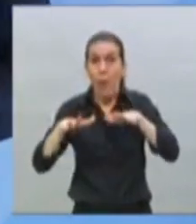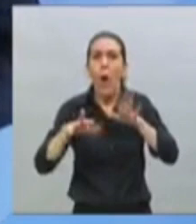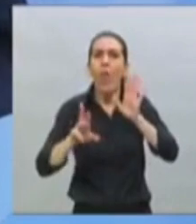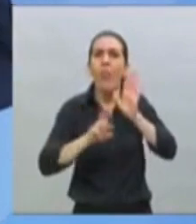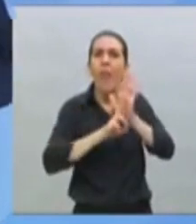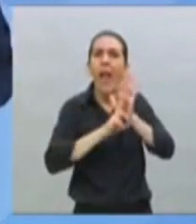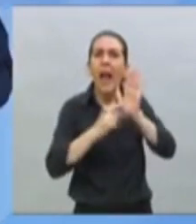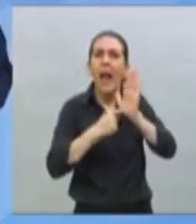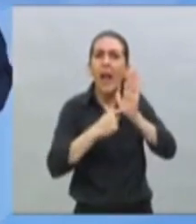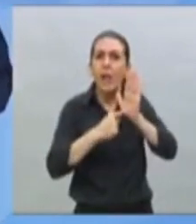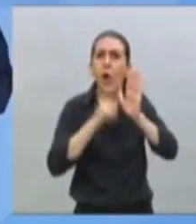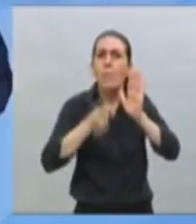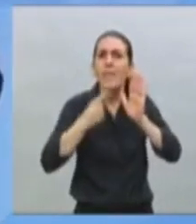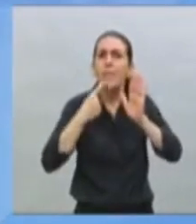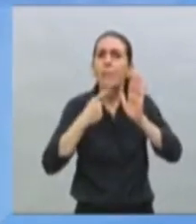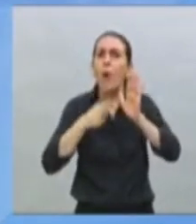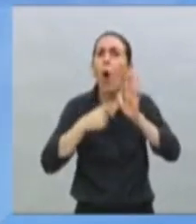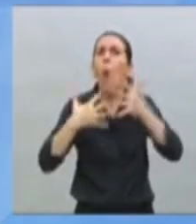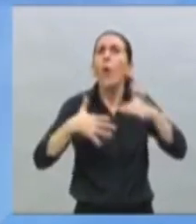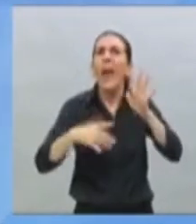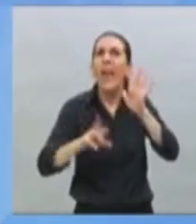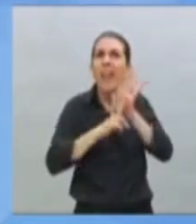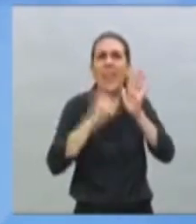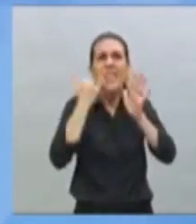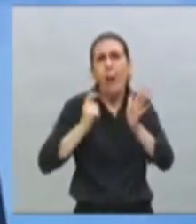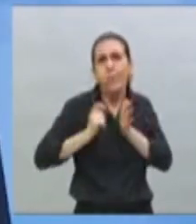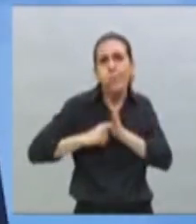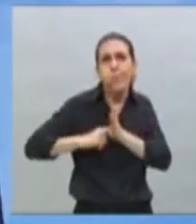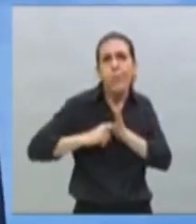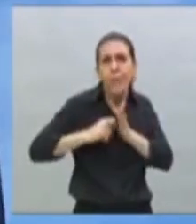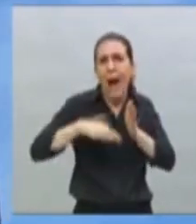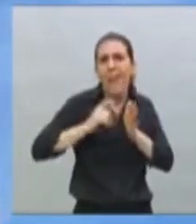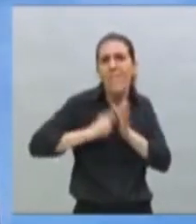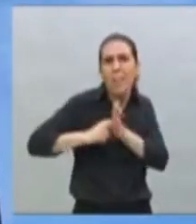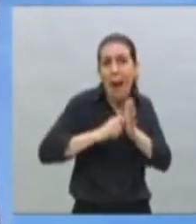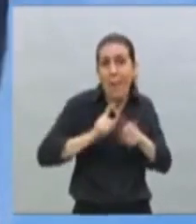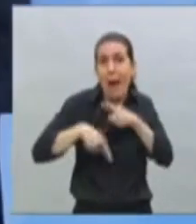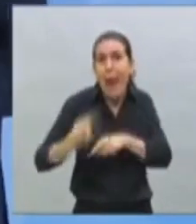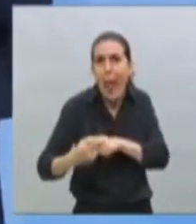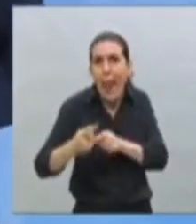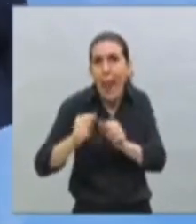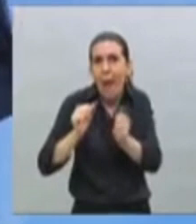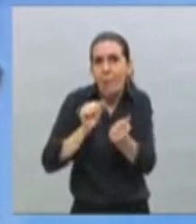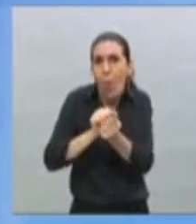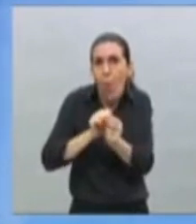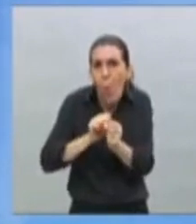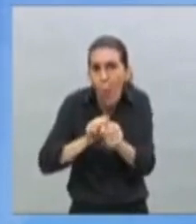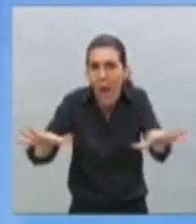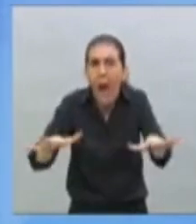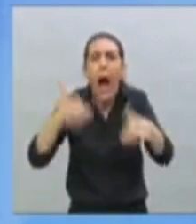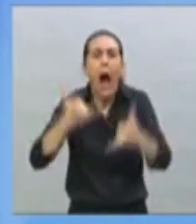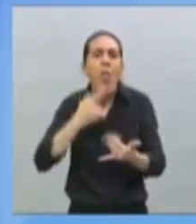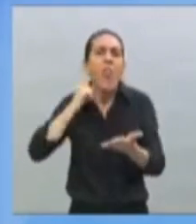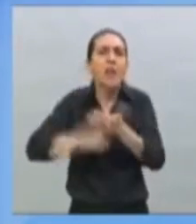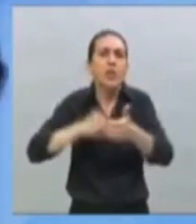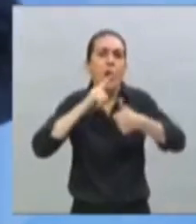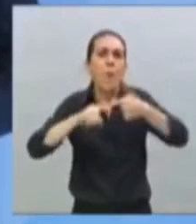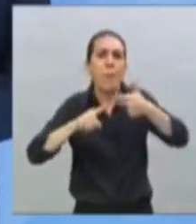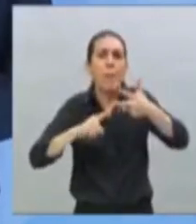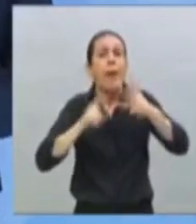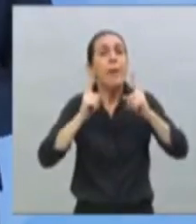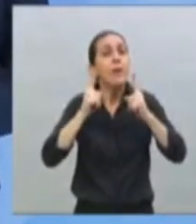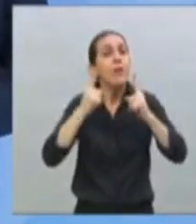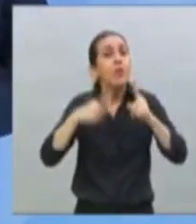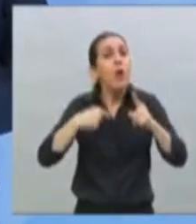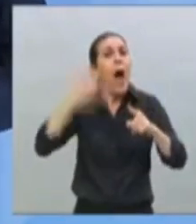en el decreto de necesidad y urgencia que estamos firmando y que supongo que será publicado mañana, hemos tomado una serie de decisiones. Yo les hablaba de que los